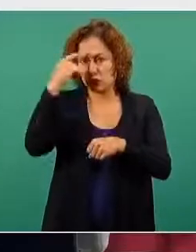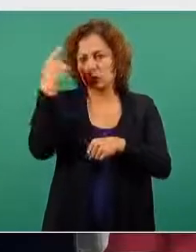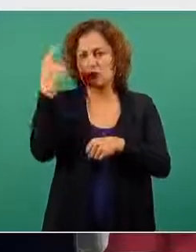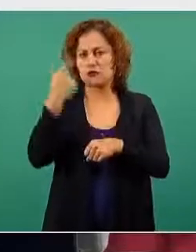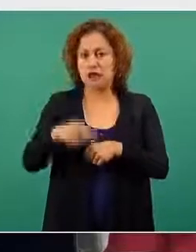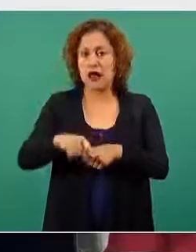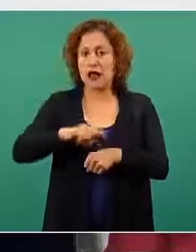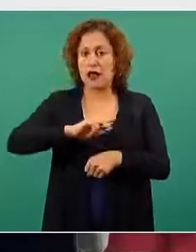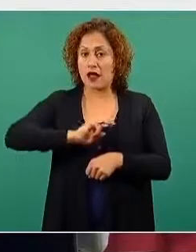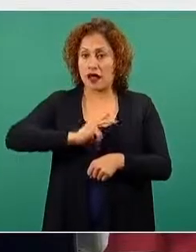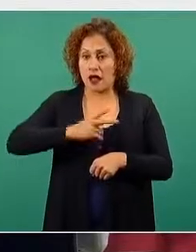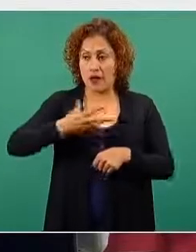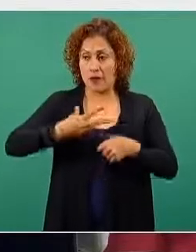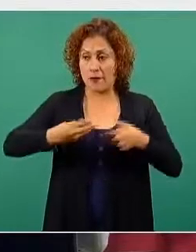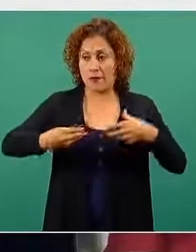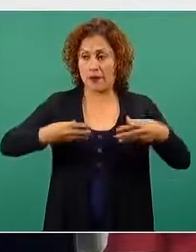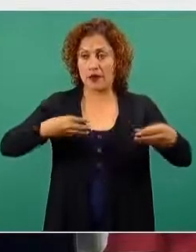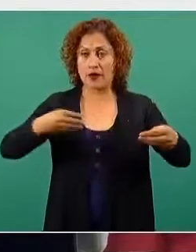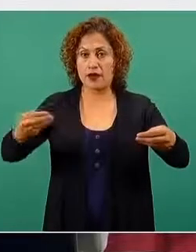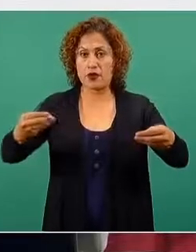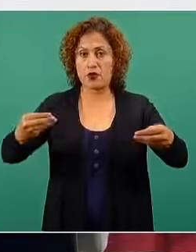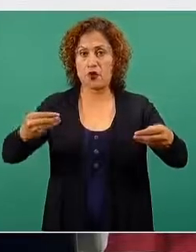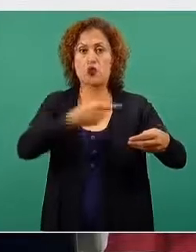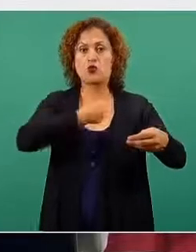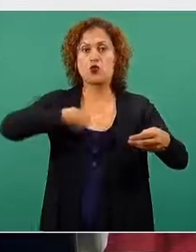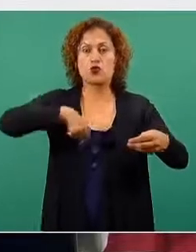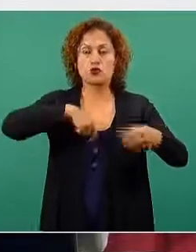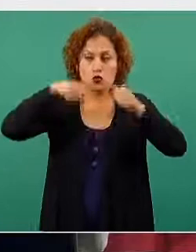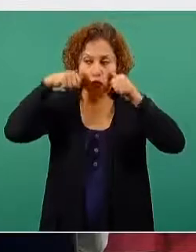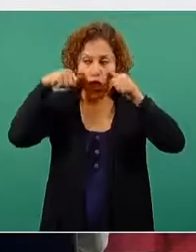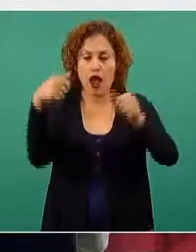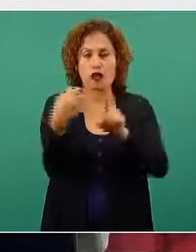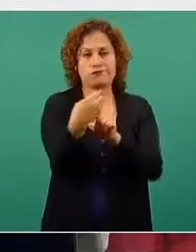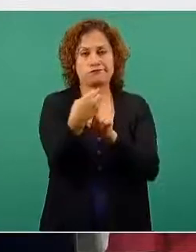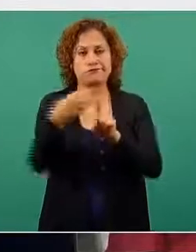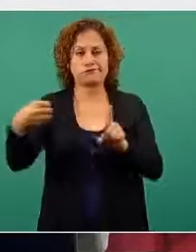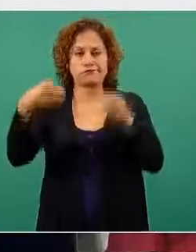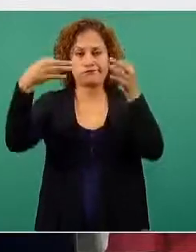una manera sistematizada. Y así